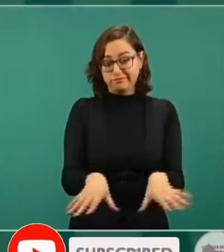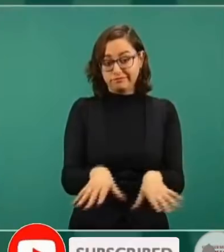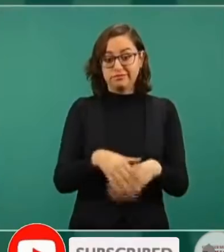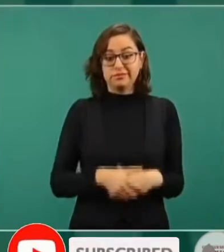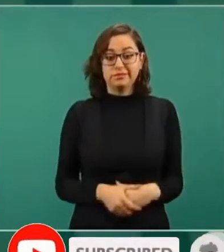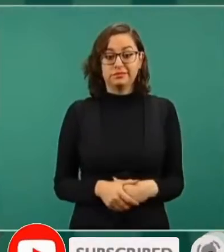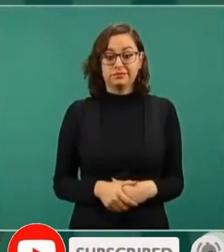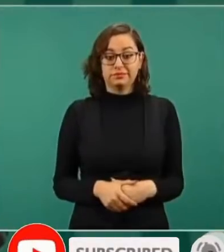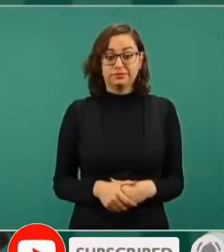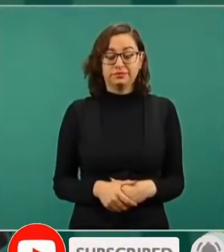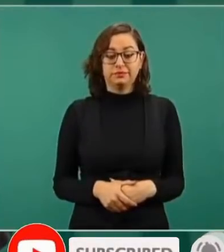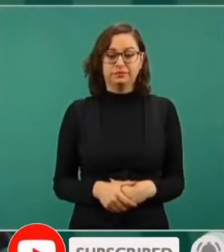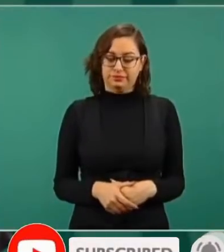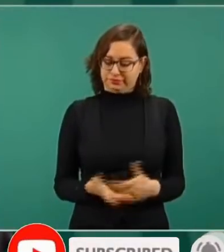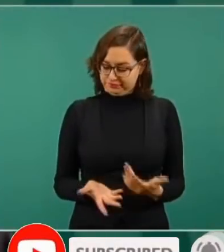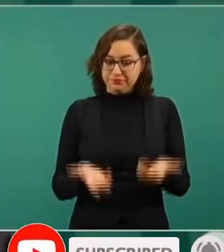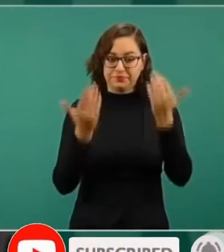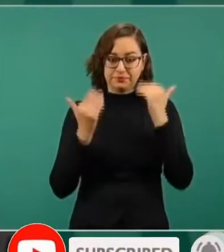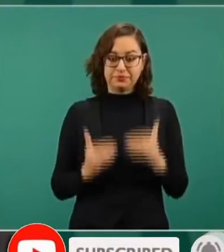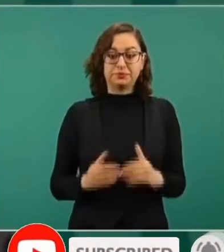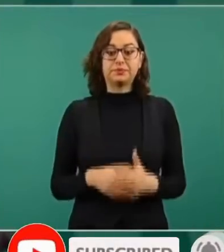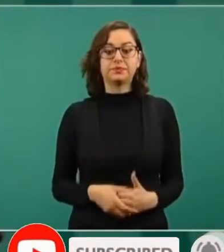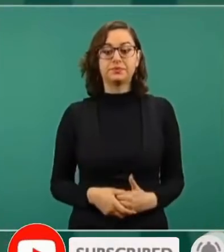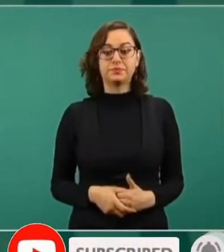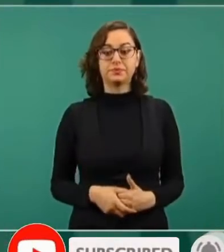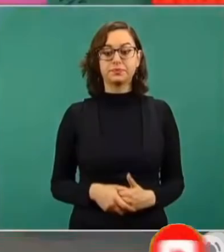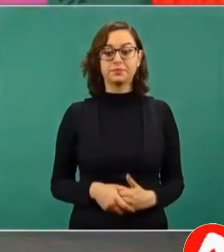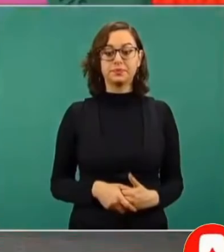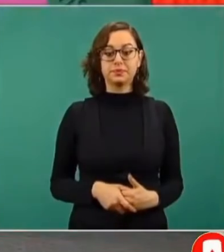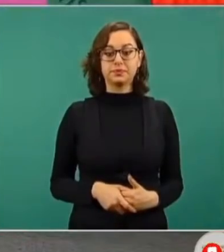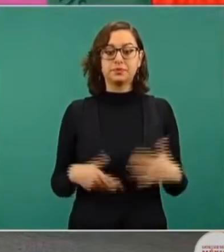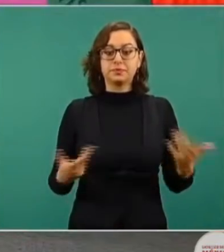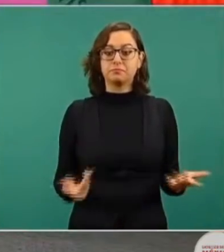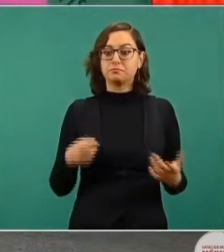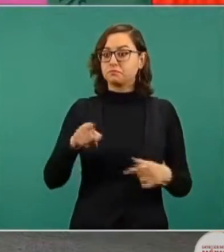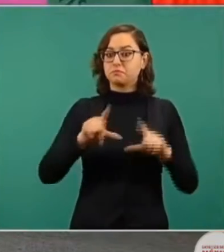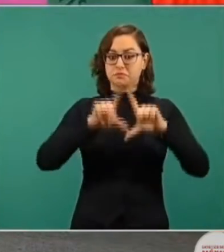Seguimos con el despacho. La demanda eléctrica va creciendo durante todo el día,